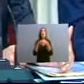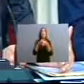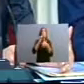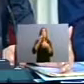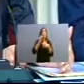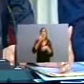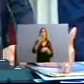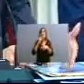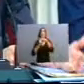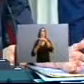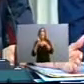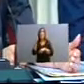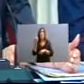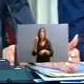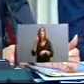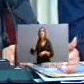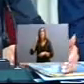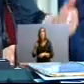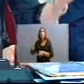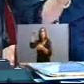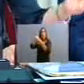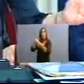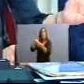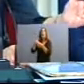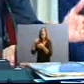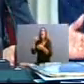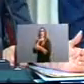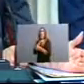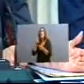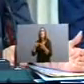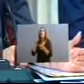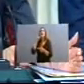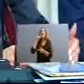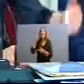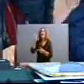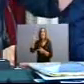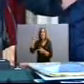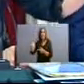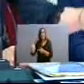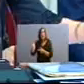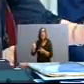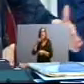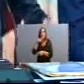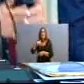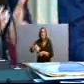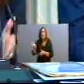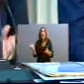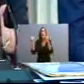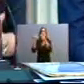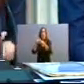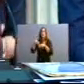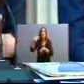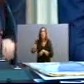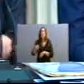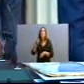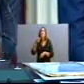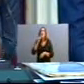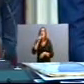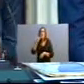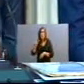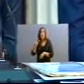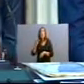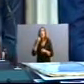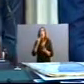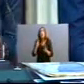más Alemania con Irán, que están teniendo lugar en Kazajistán y que creo que se van a volver a reunir en abril, ojalá lleguen a buen